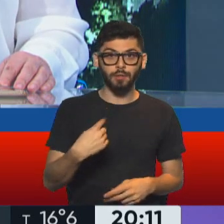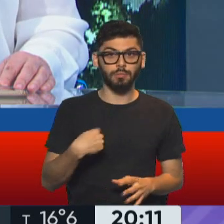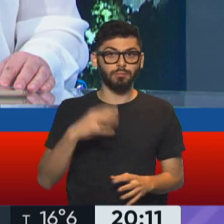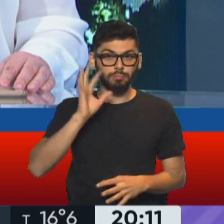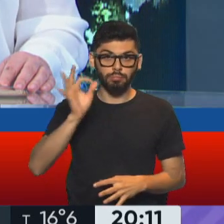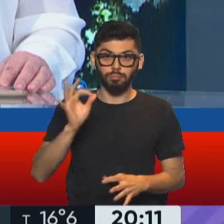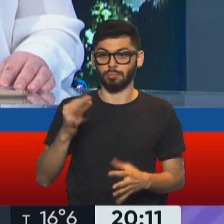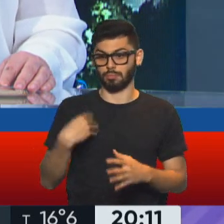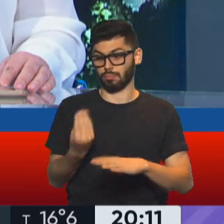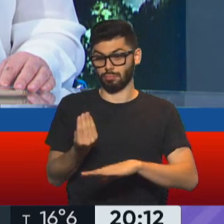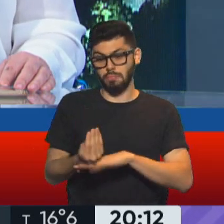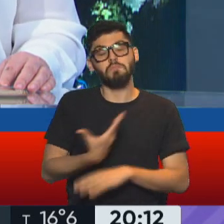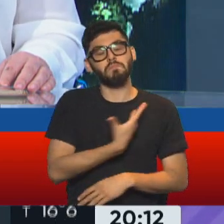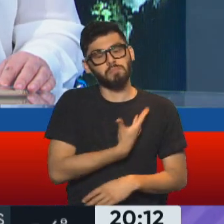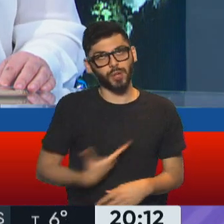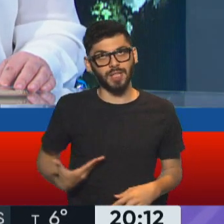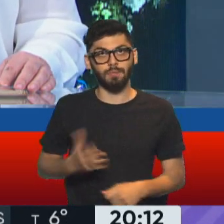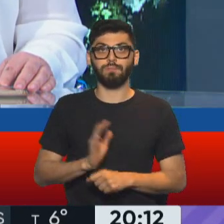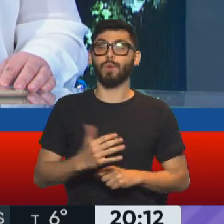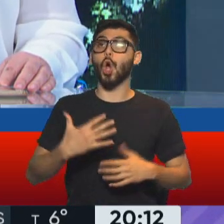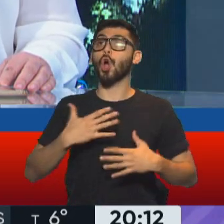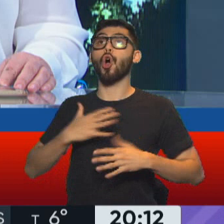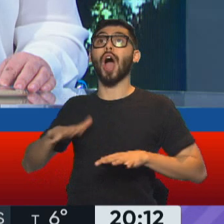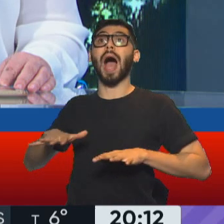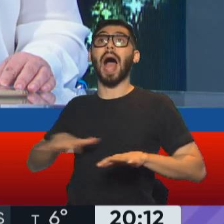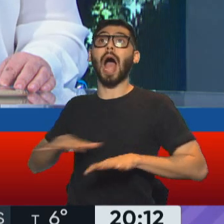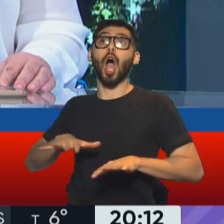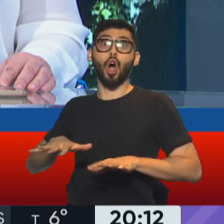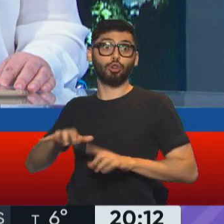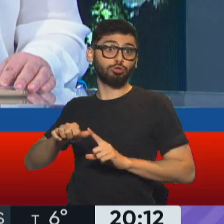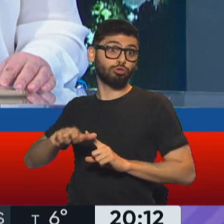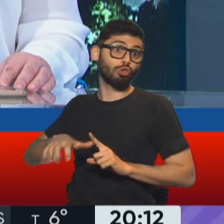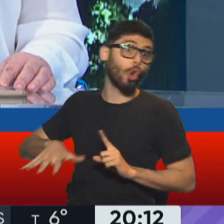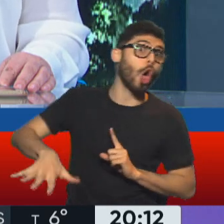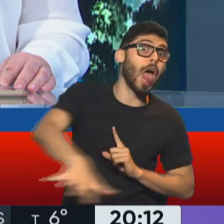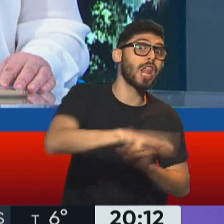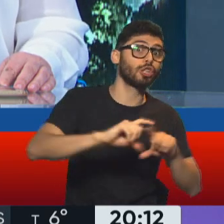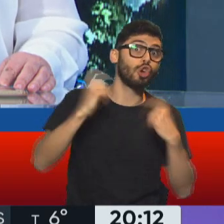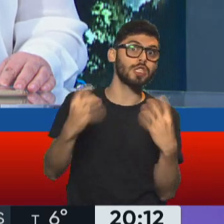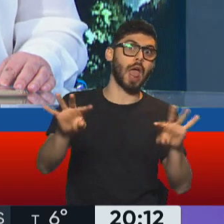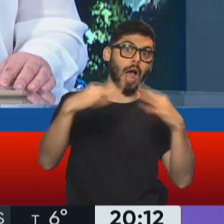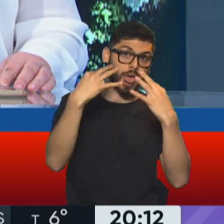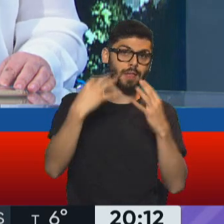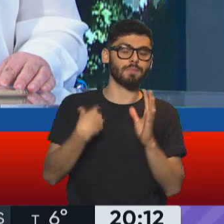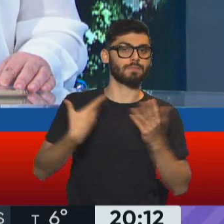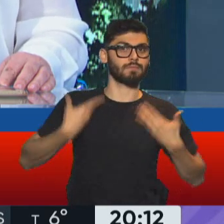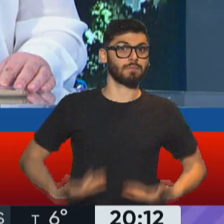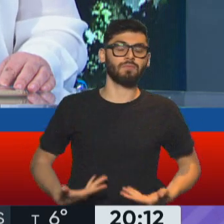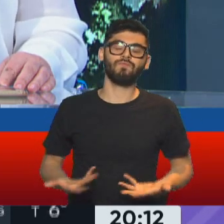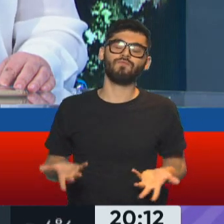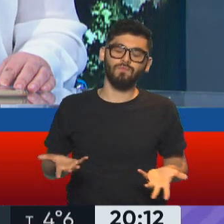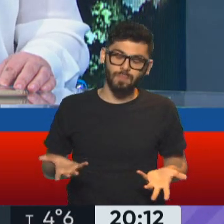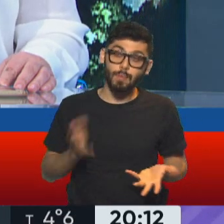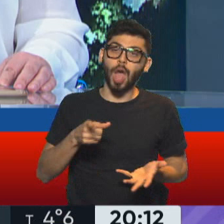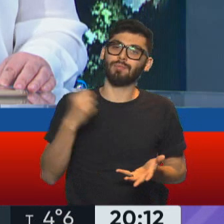del papel que ocupa y que las cosas que él hace a nivel personal tienen implicancias para toda la sociedad. Y esto es importante a partir de ahora. Por eso es interesante